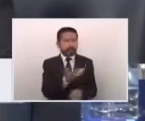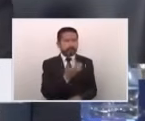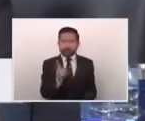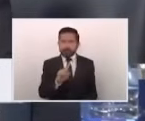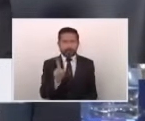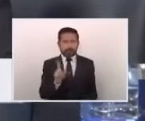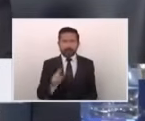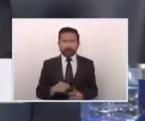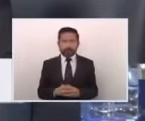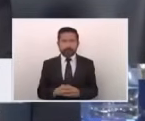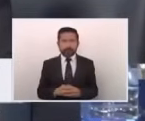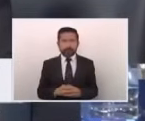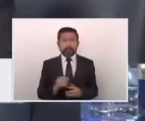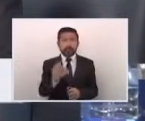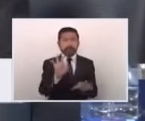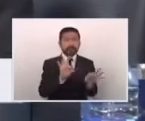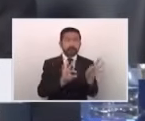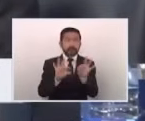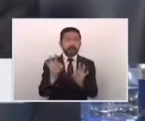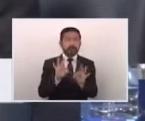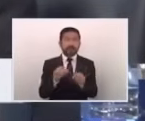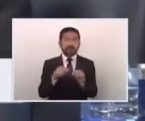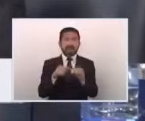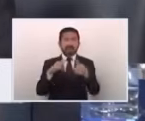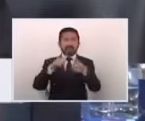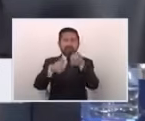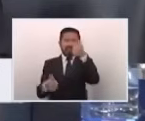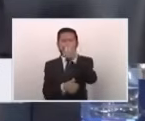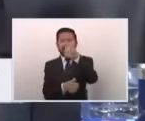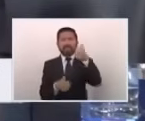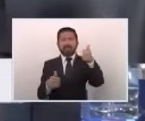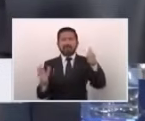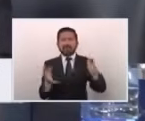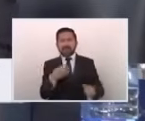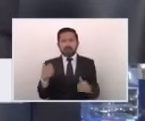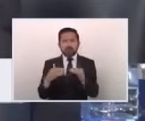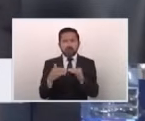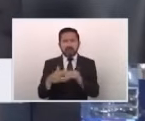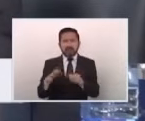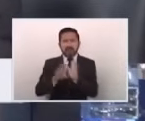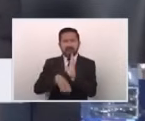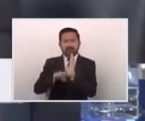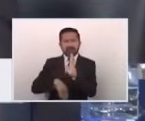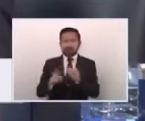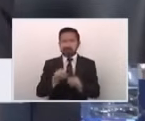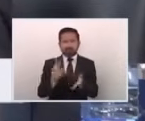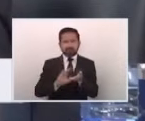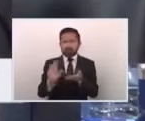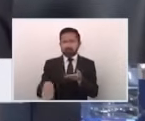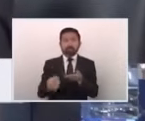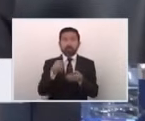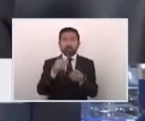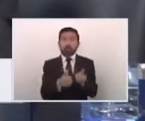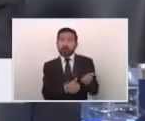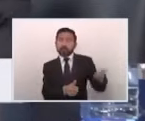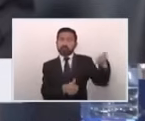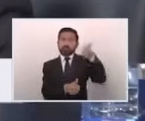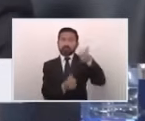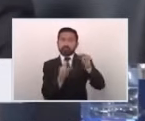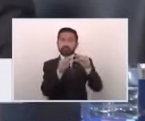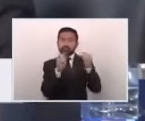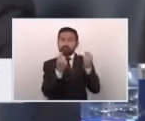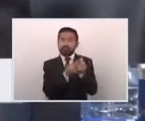aclaración. A los gatos no les daban nada. Si es que esta repartición era entre las